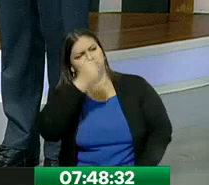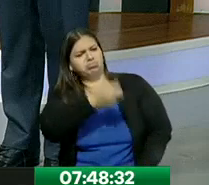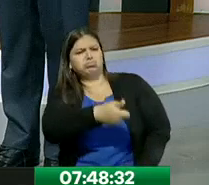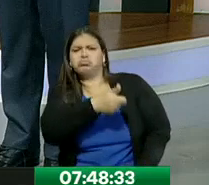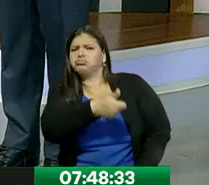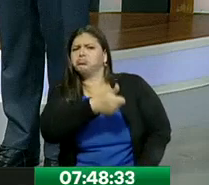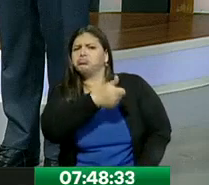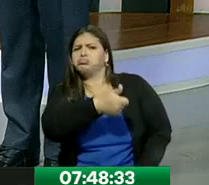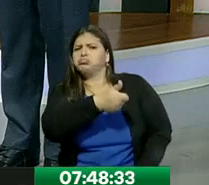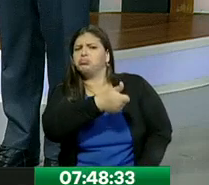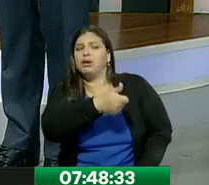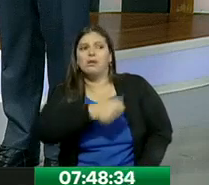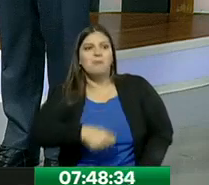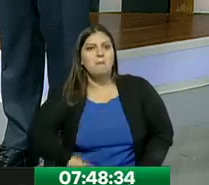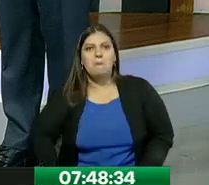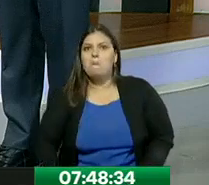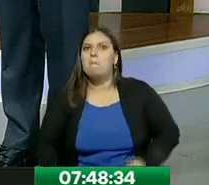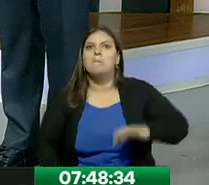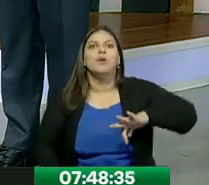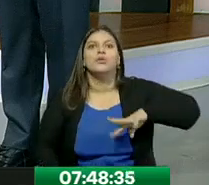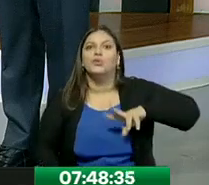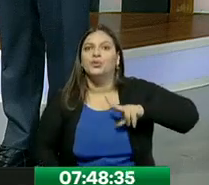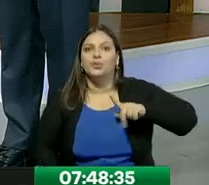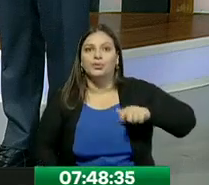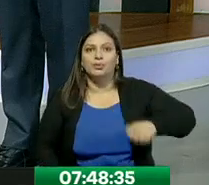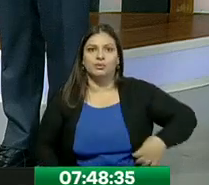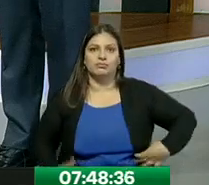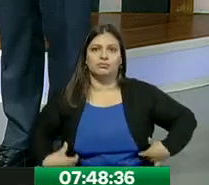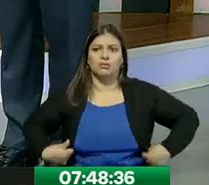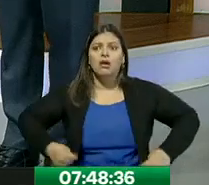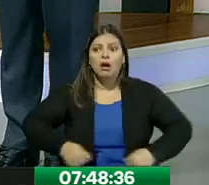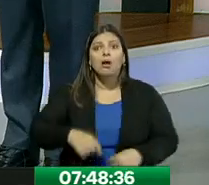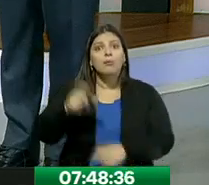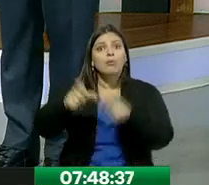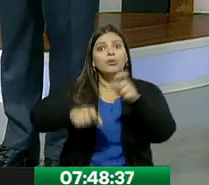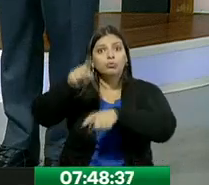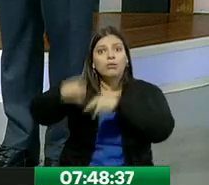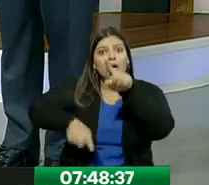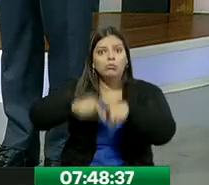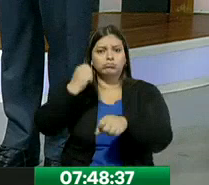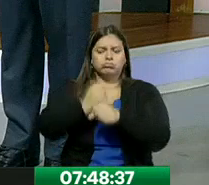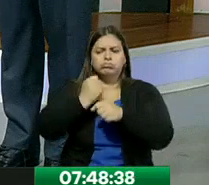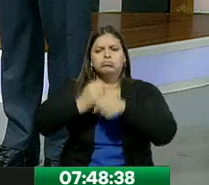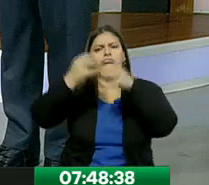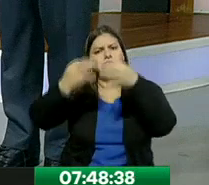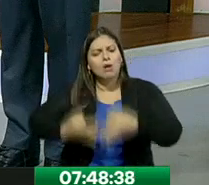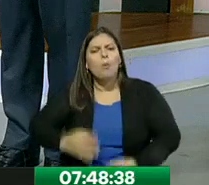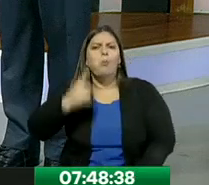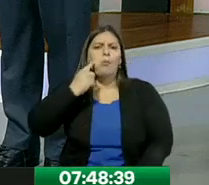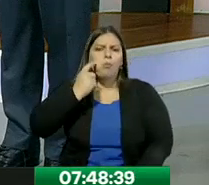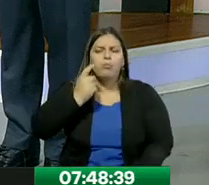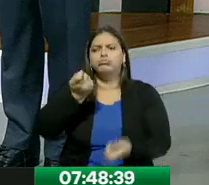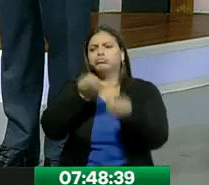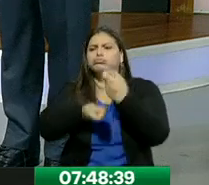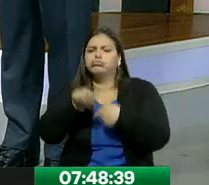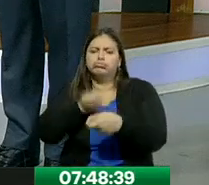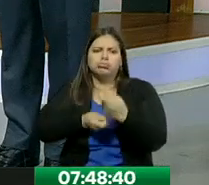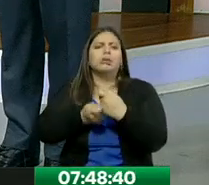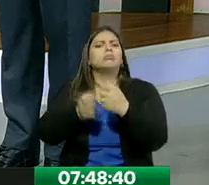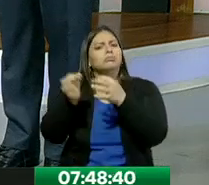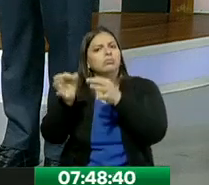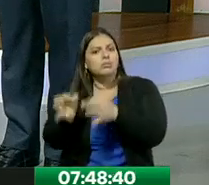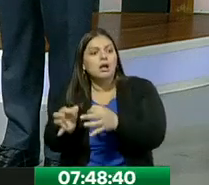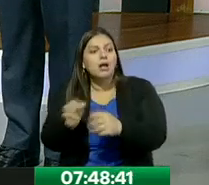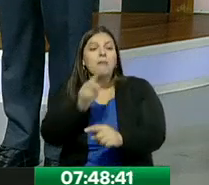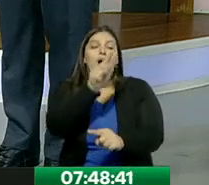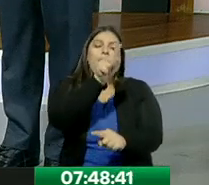al gremio de vendedores también, que se suben a los buses para intentar tener un dinerito en el día, porque no son todos, ojo, no hay que